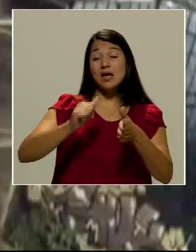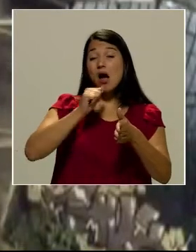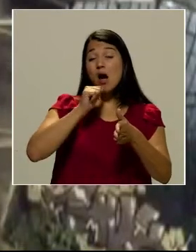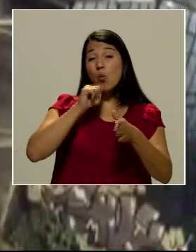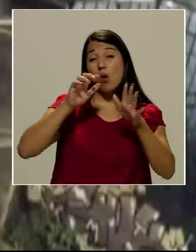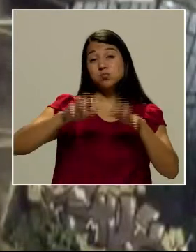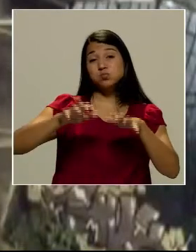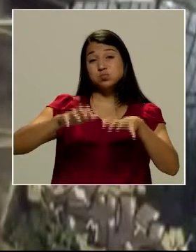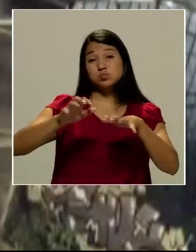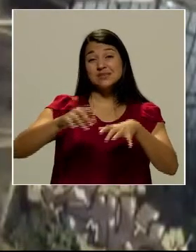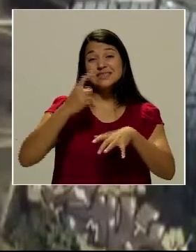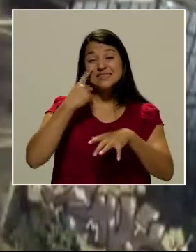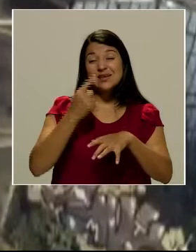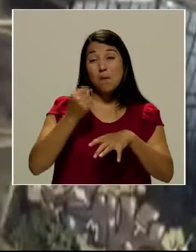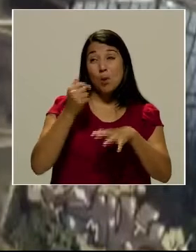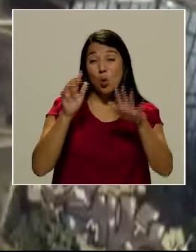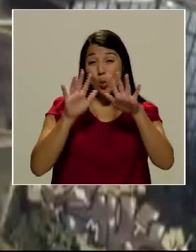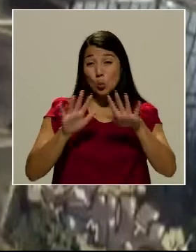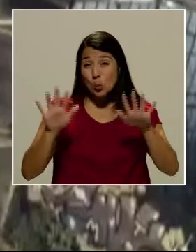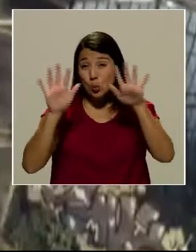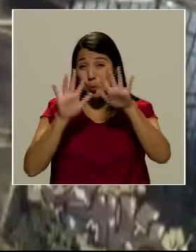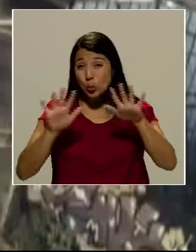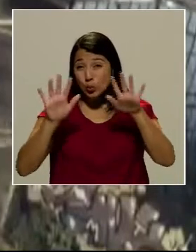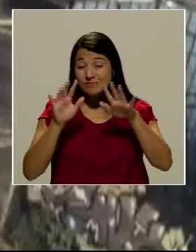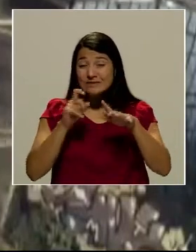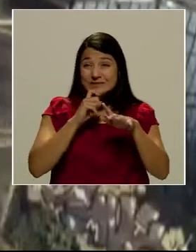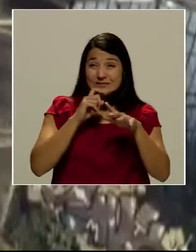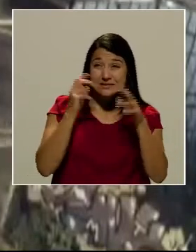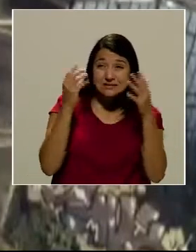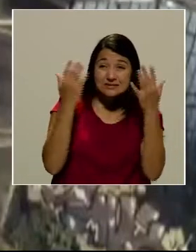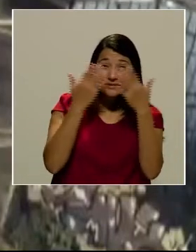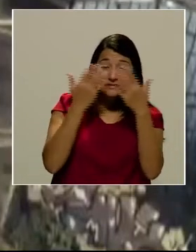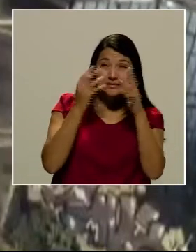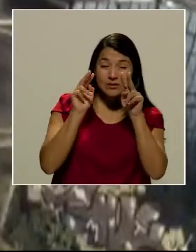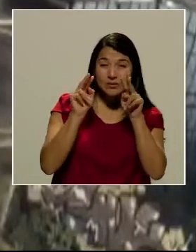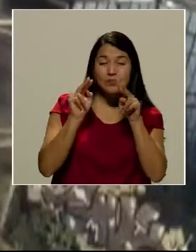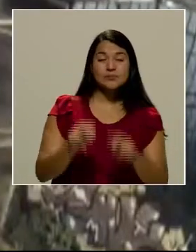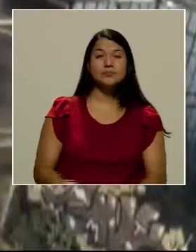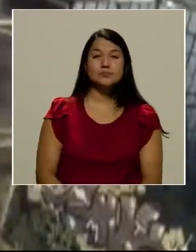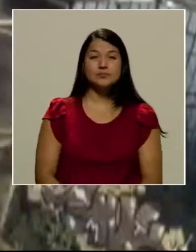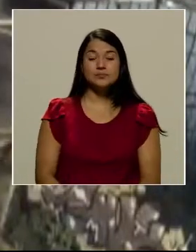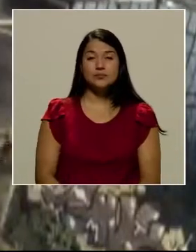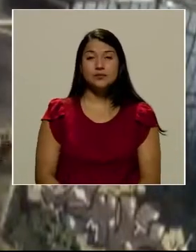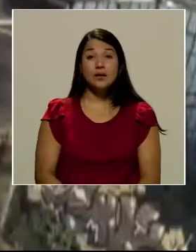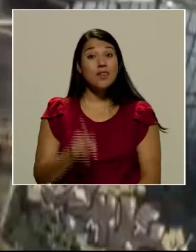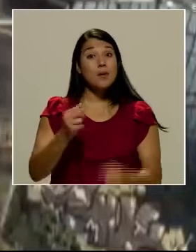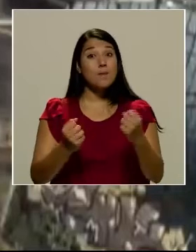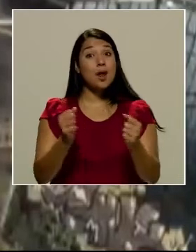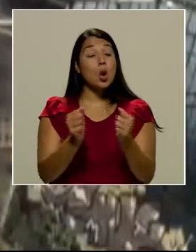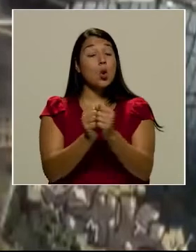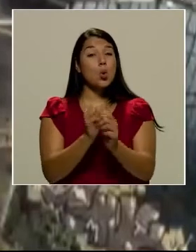húmeda y hay un poco de neblina que disminuye la visibilidad. Circular con